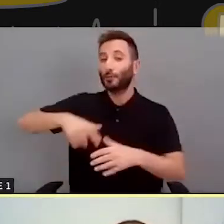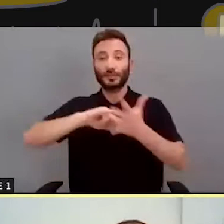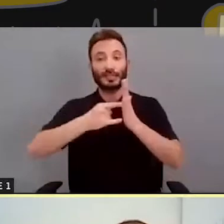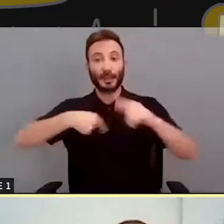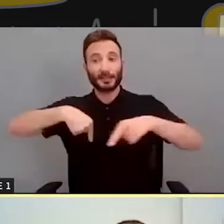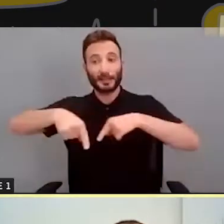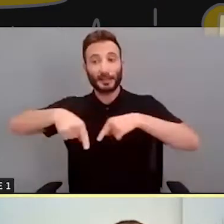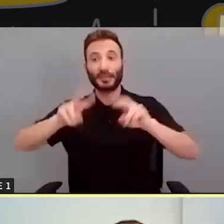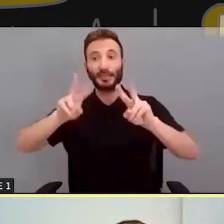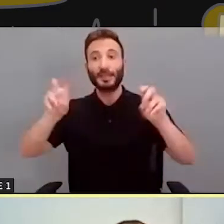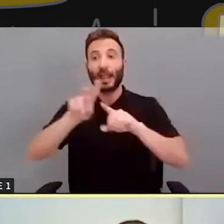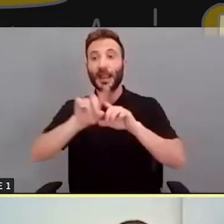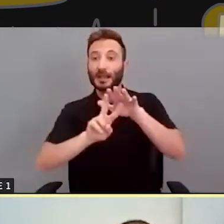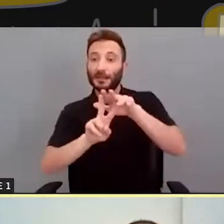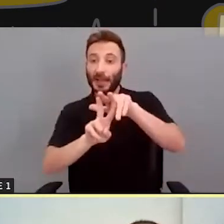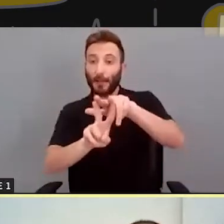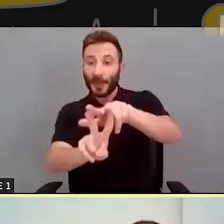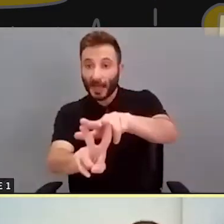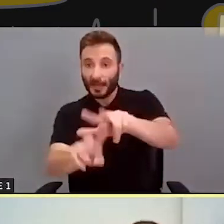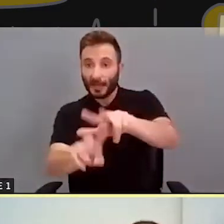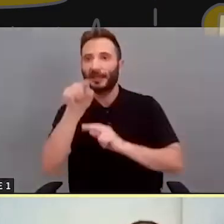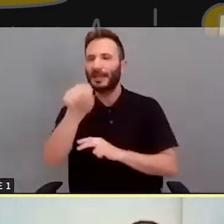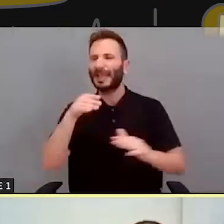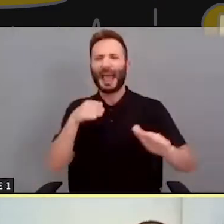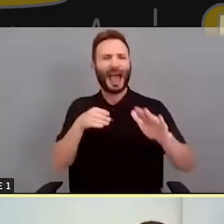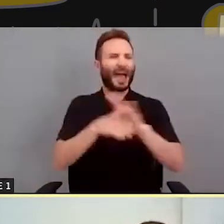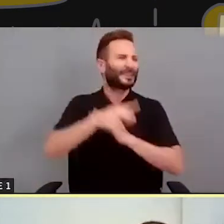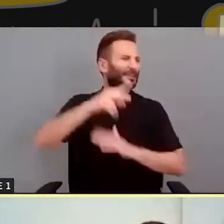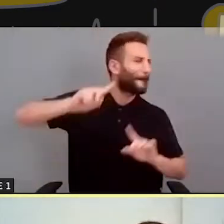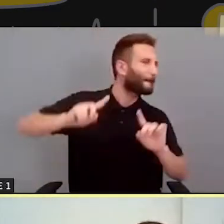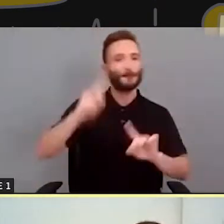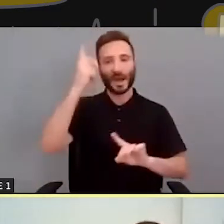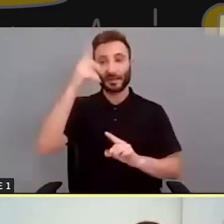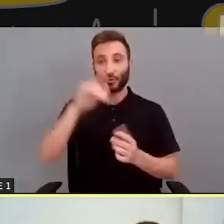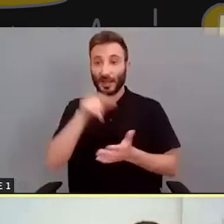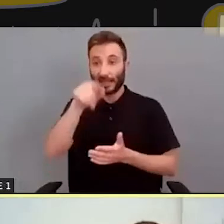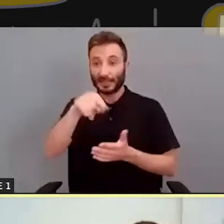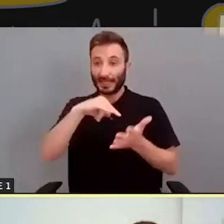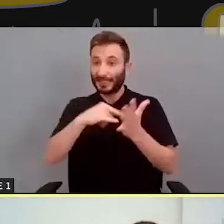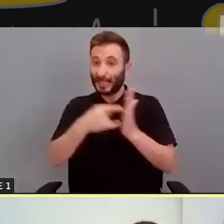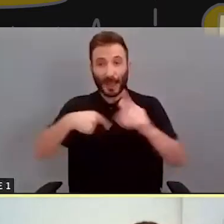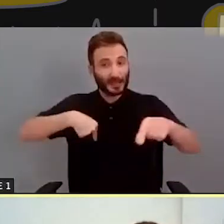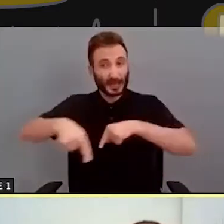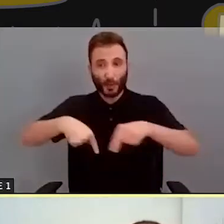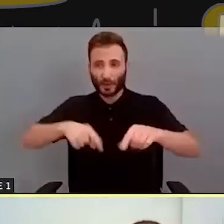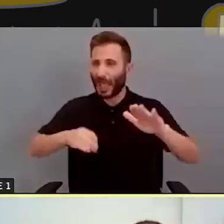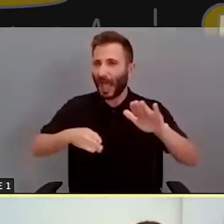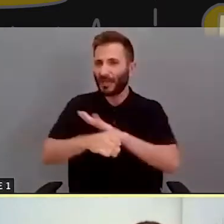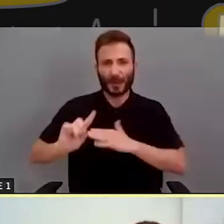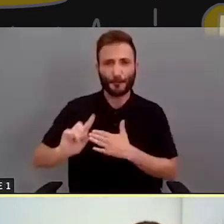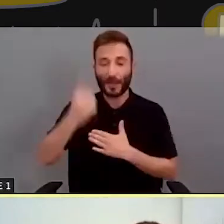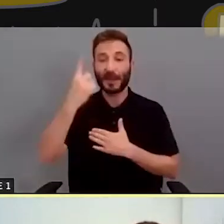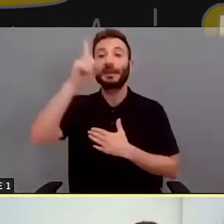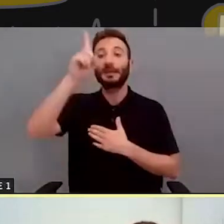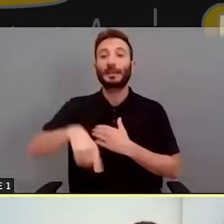el tranvía, evidentemente es el más accesible, es el sistema de transporte más accesible que tenemos, y también los locales